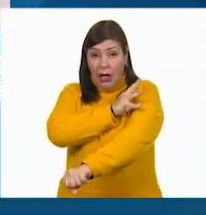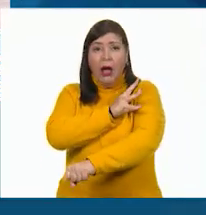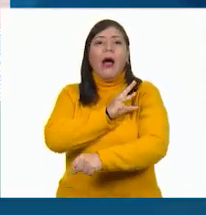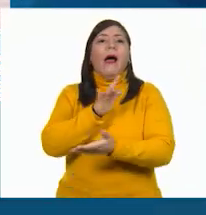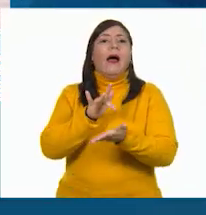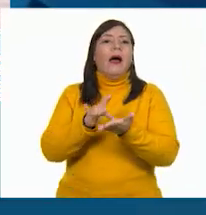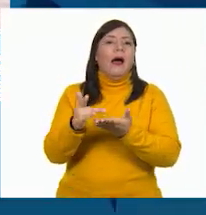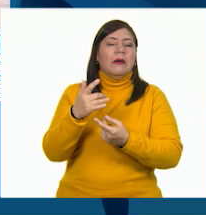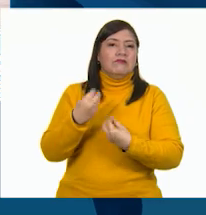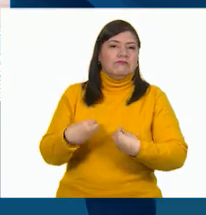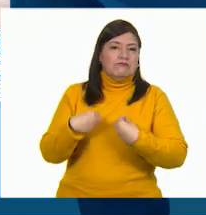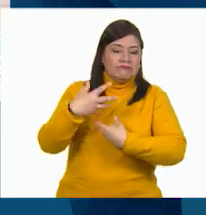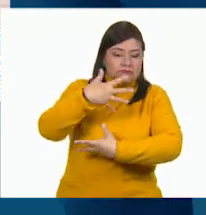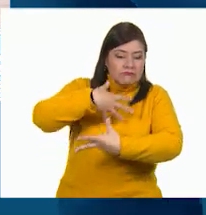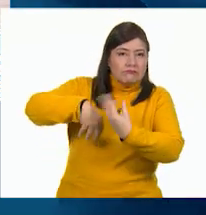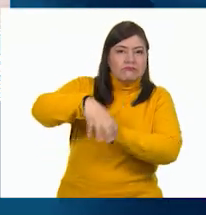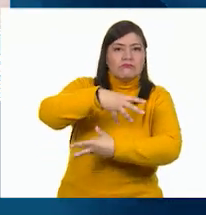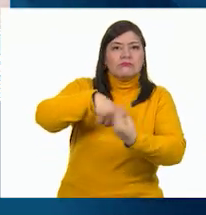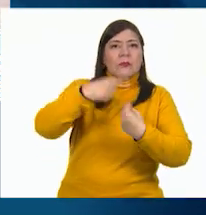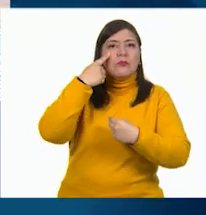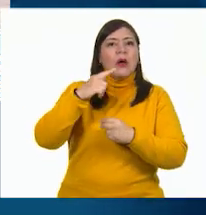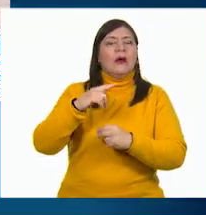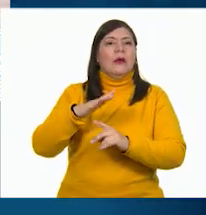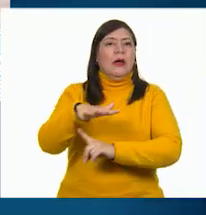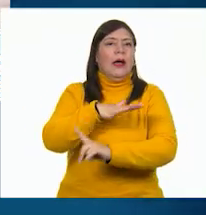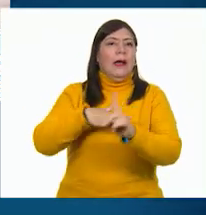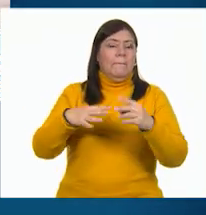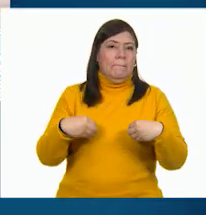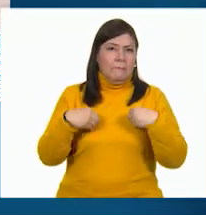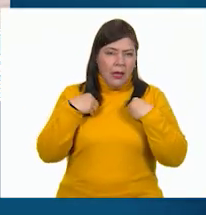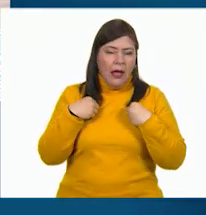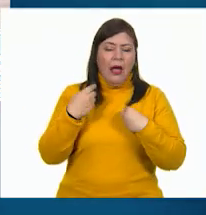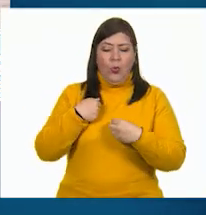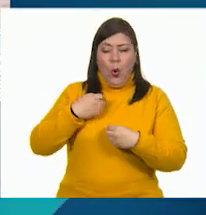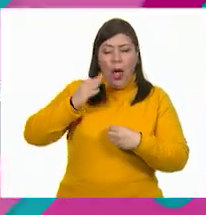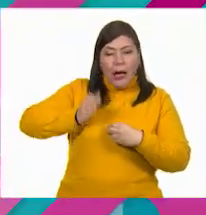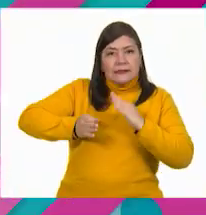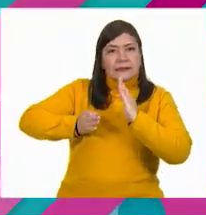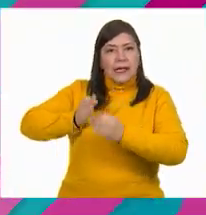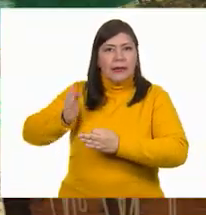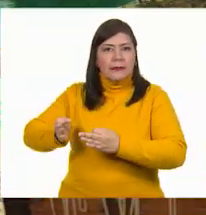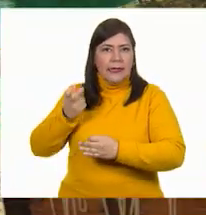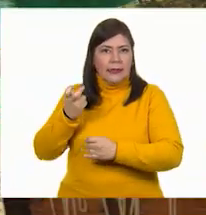vida. Debemos aceptarlas y abrazarlas.